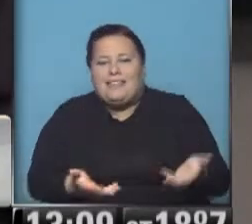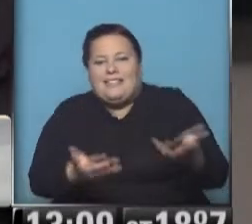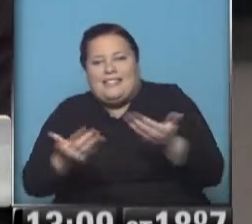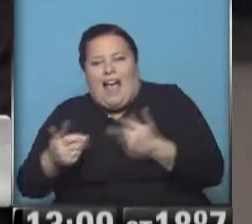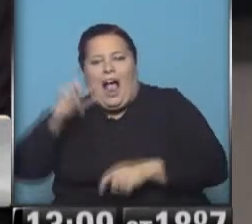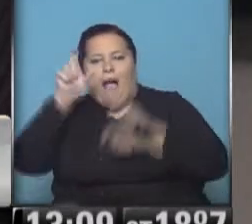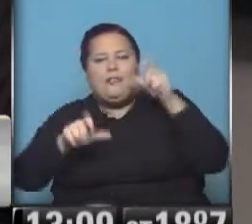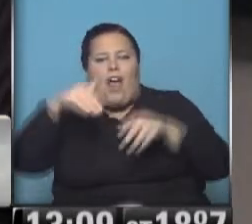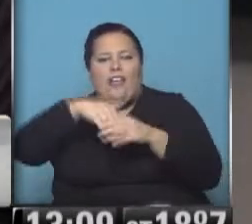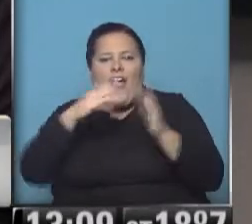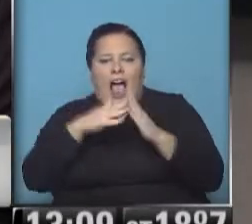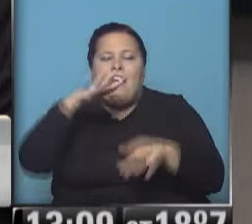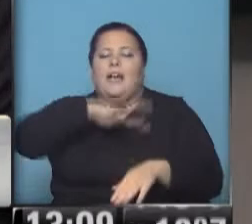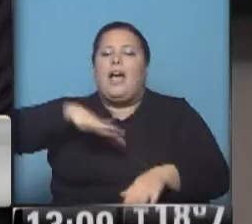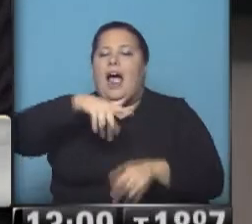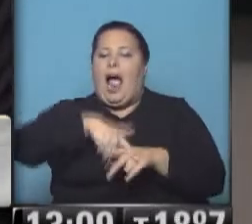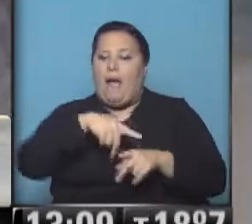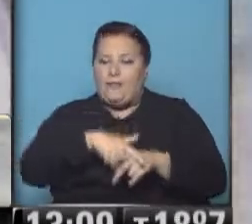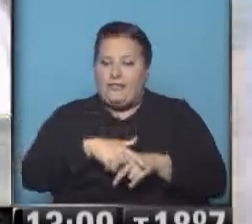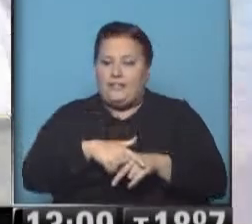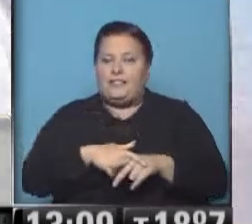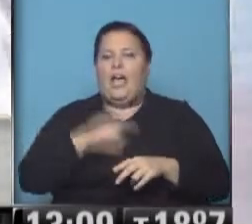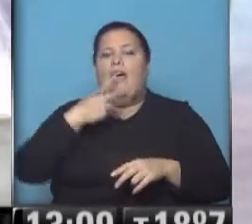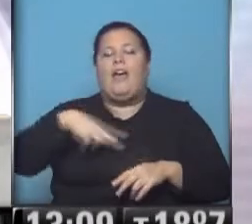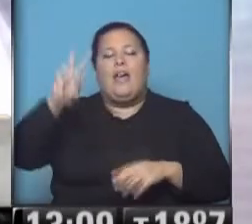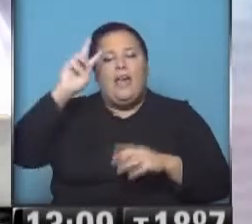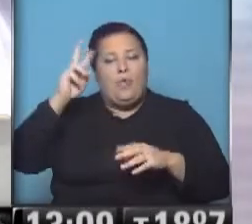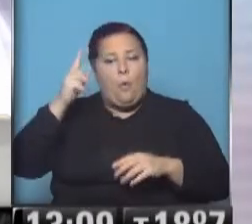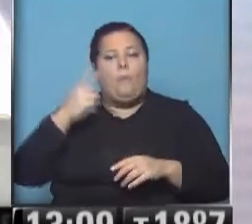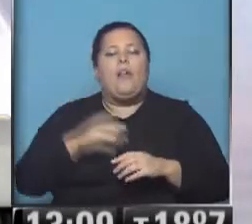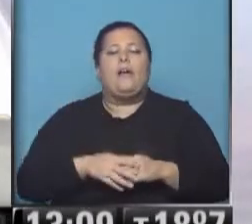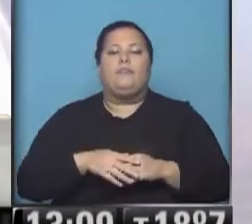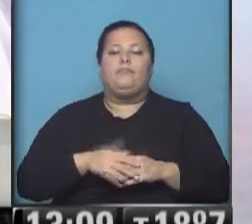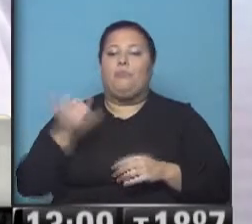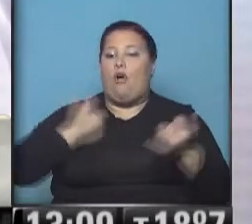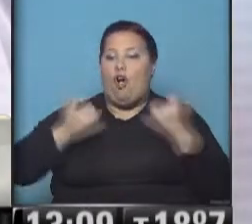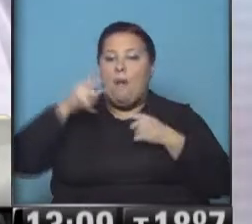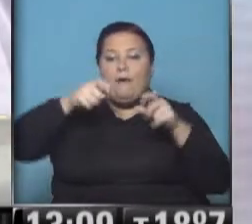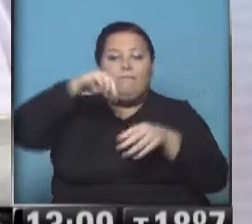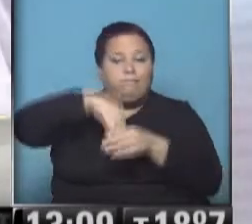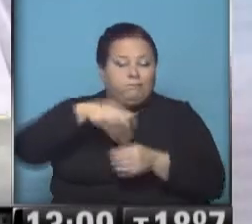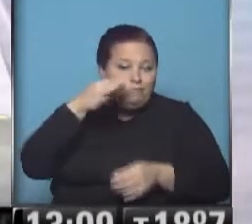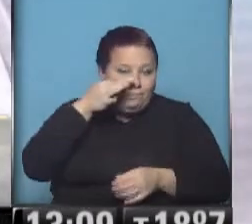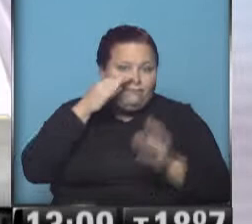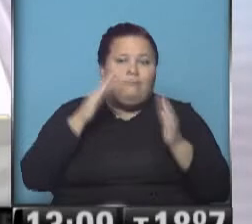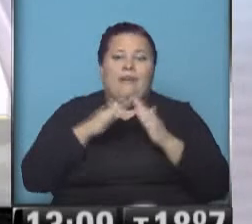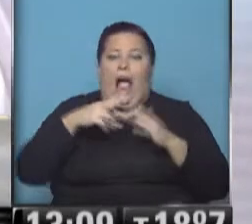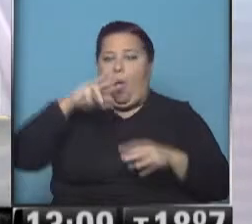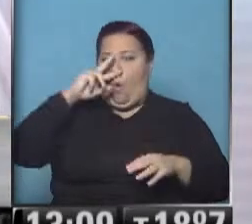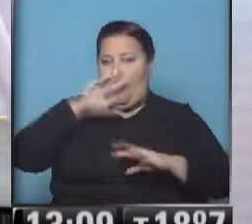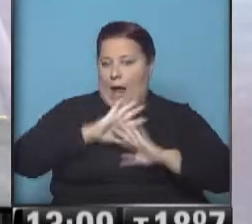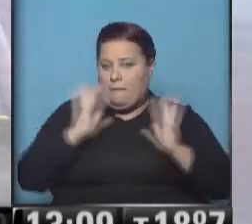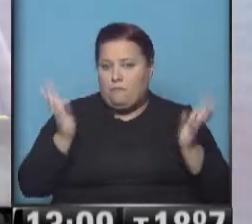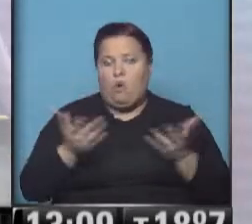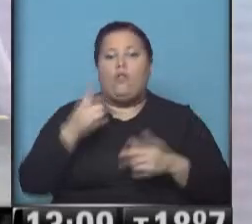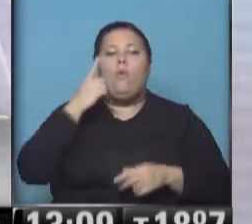persona de su casa en caballito estamos hablando de un dúplex me dicen fuentes que estuvieron dentro de la casa que es un lugar de lujo se trata